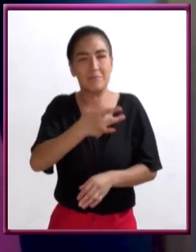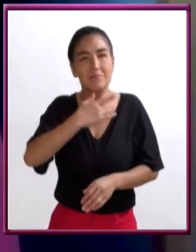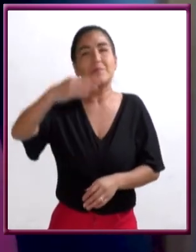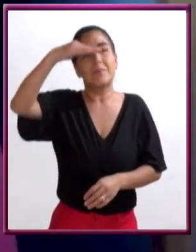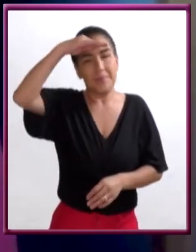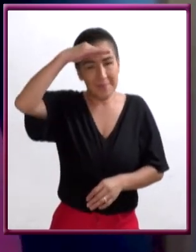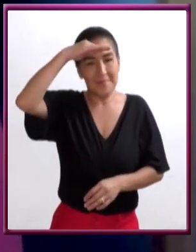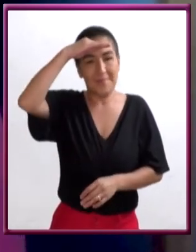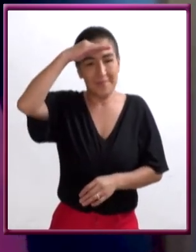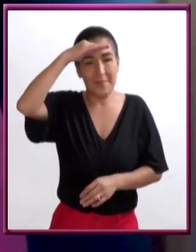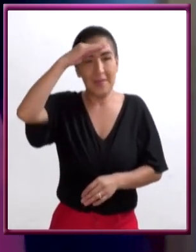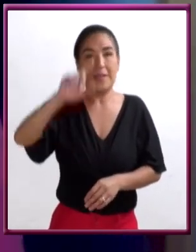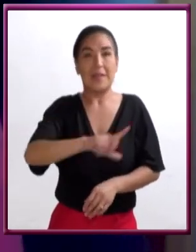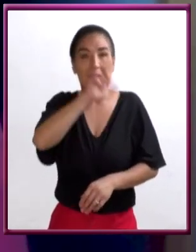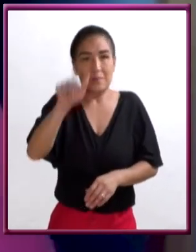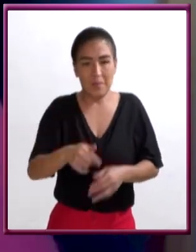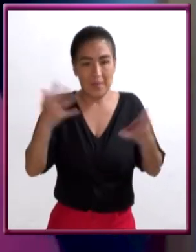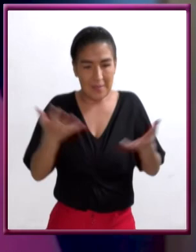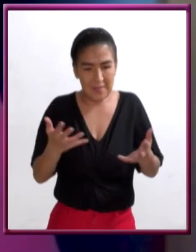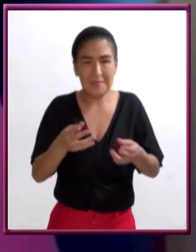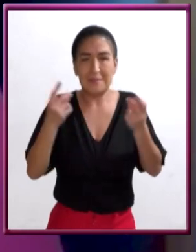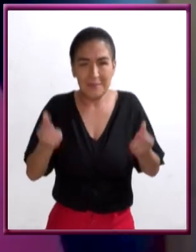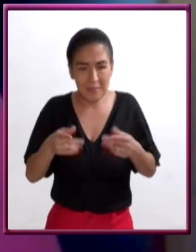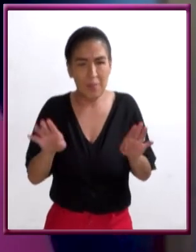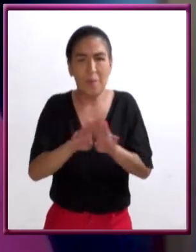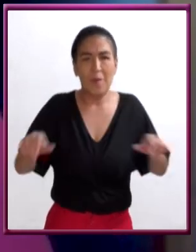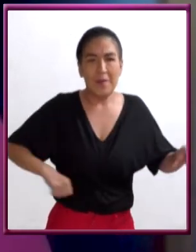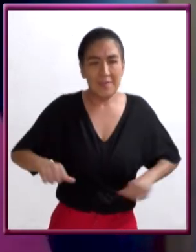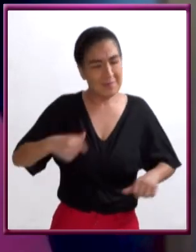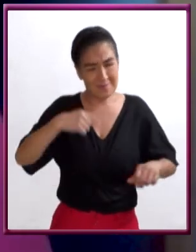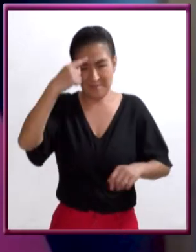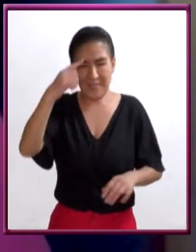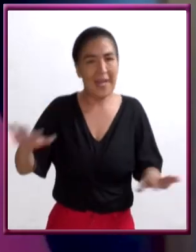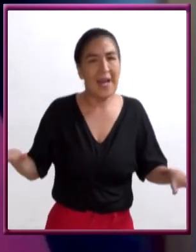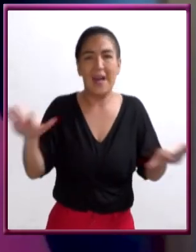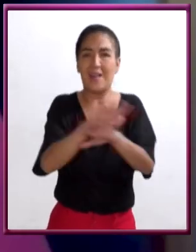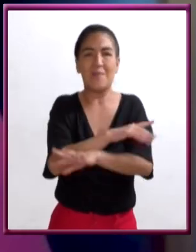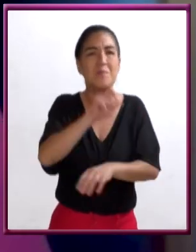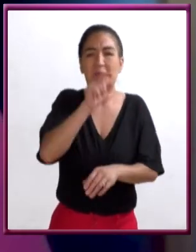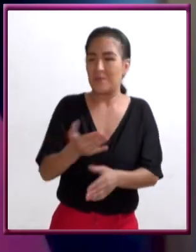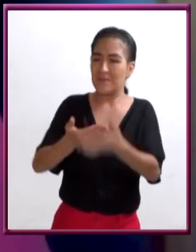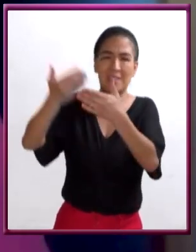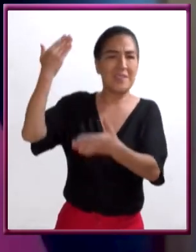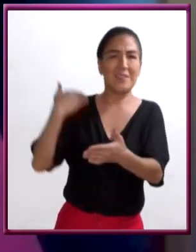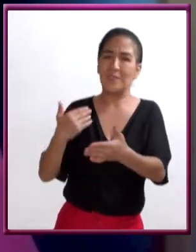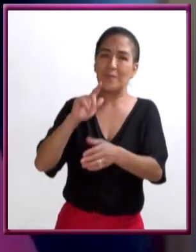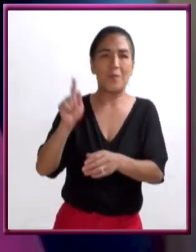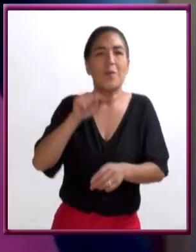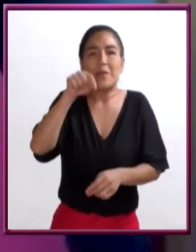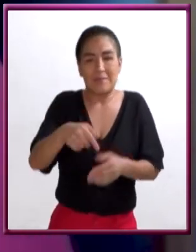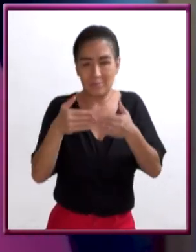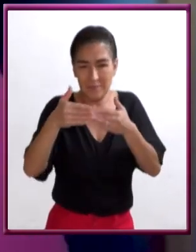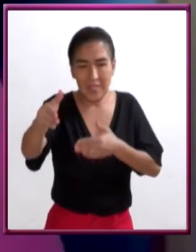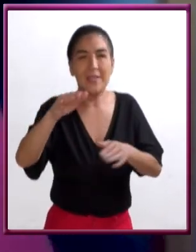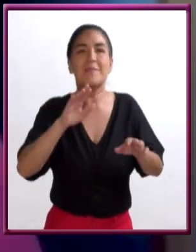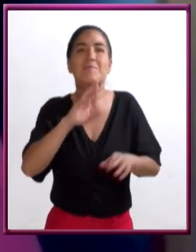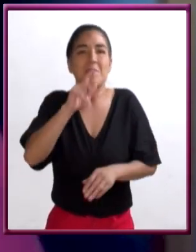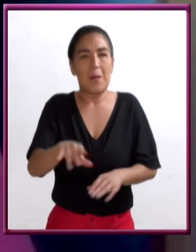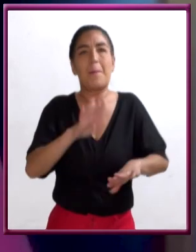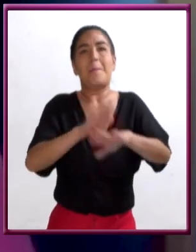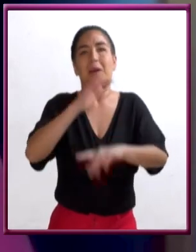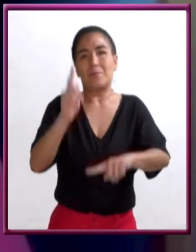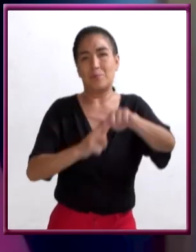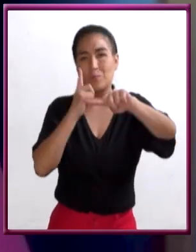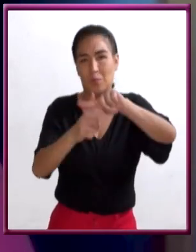tener conciencia y actúa, entonces es mucho más fácil pues actuar en forma preventiva frente a